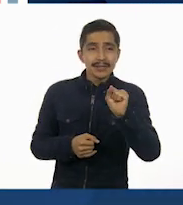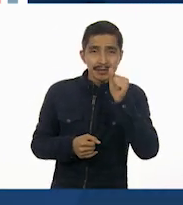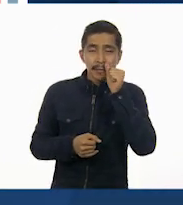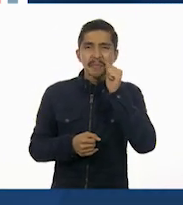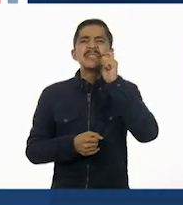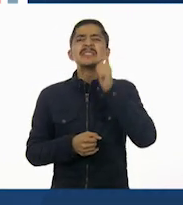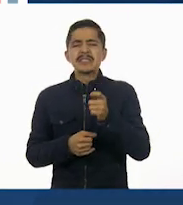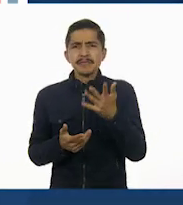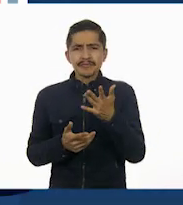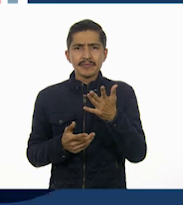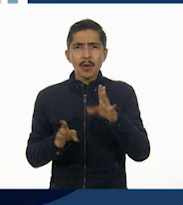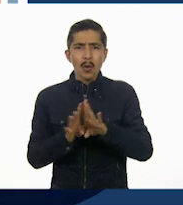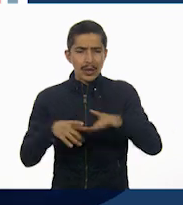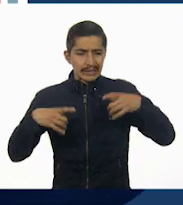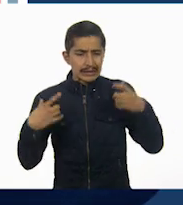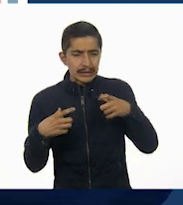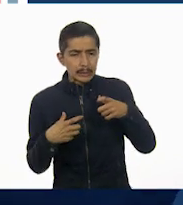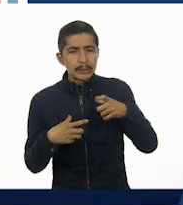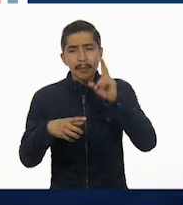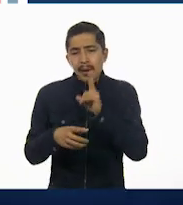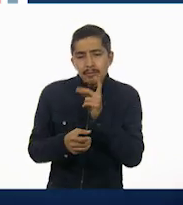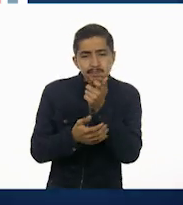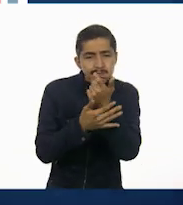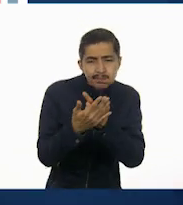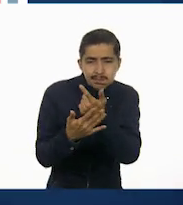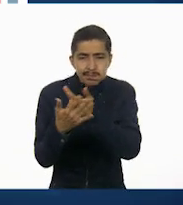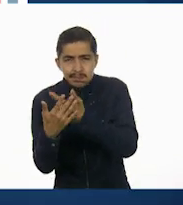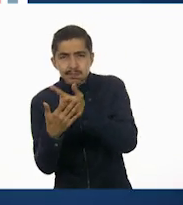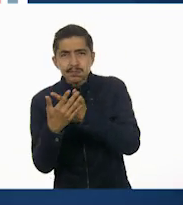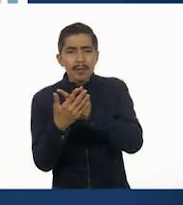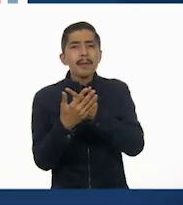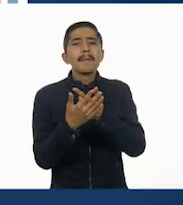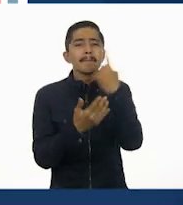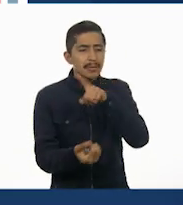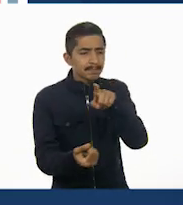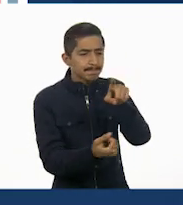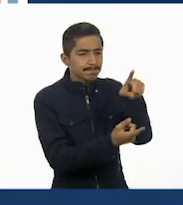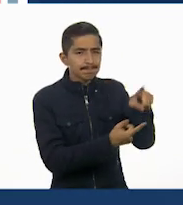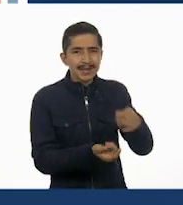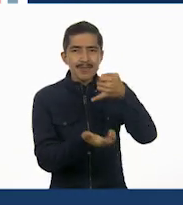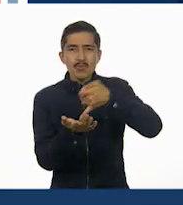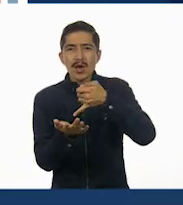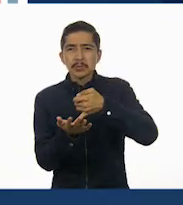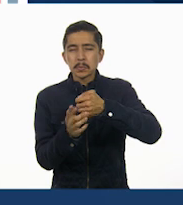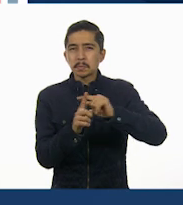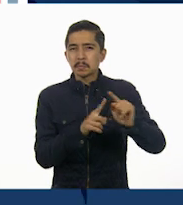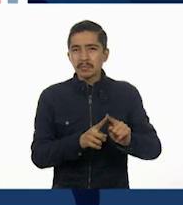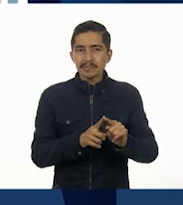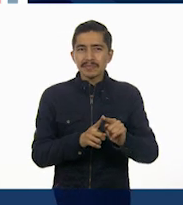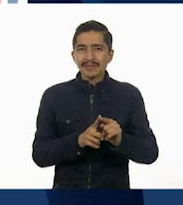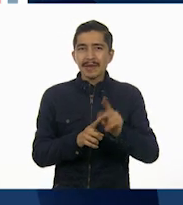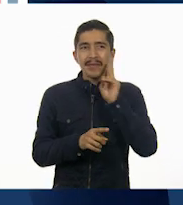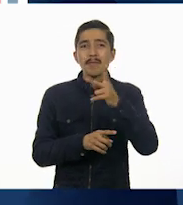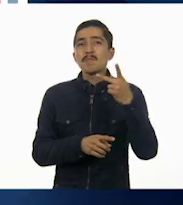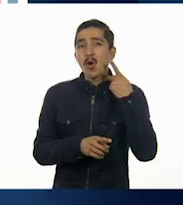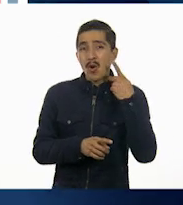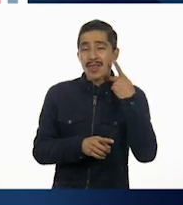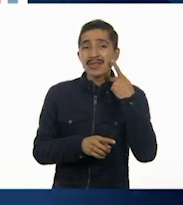la República, y también se encargaban del cobro y pago de impuestos. Si analizamos su organización